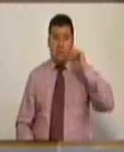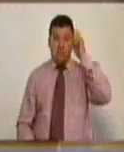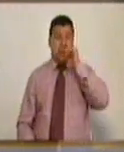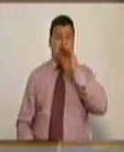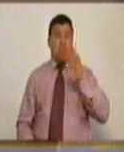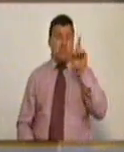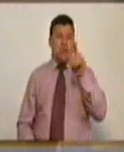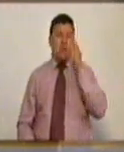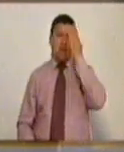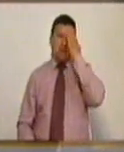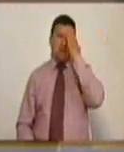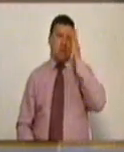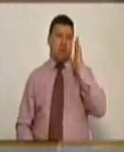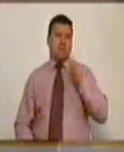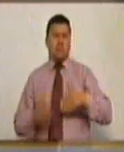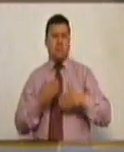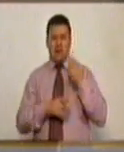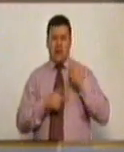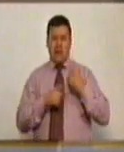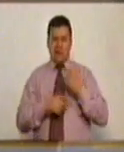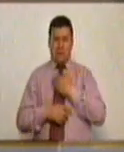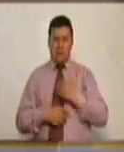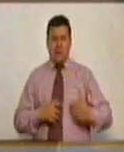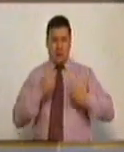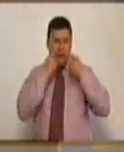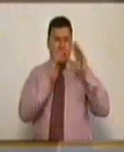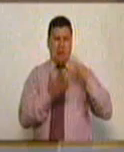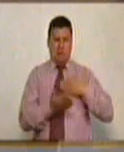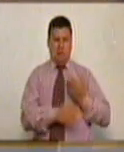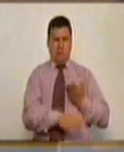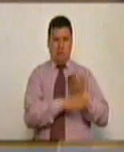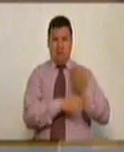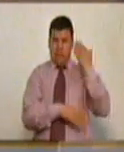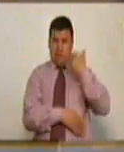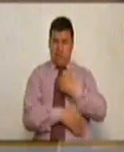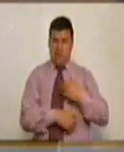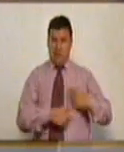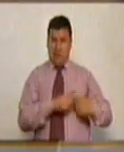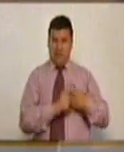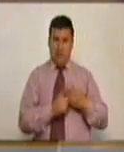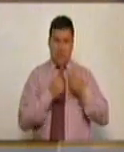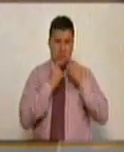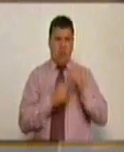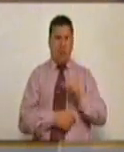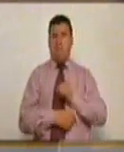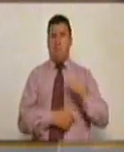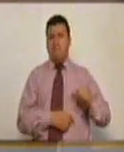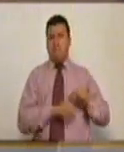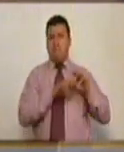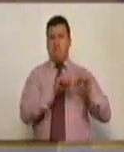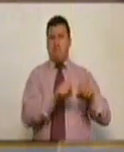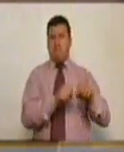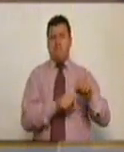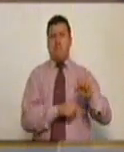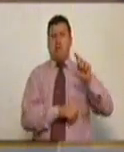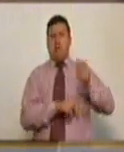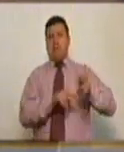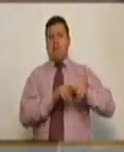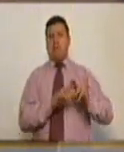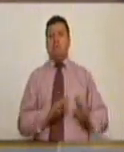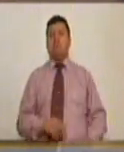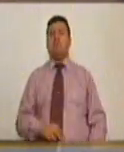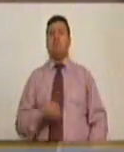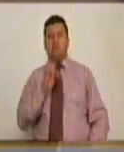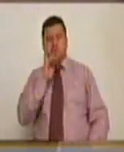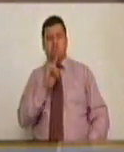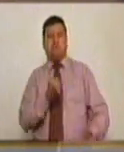nacional Santos empecemos por ahí propuso operador privado y alza de tarifas Y eso es lo